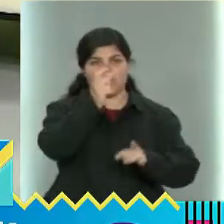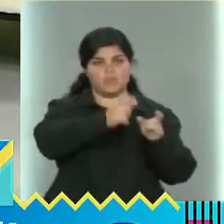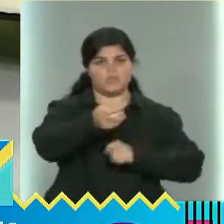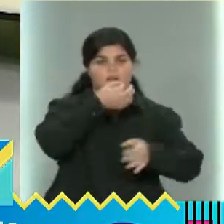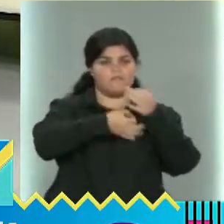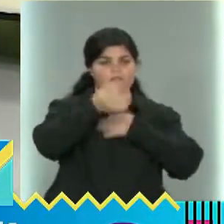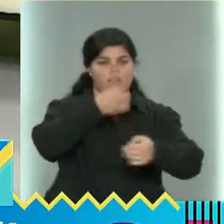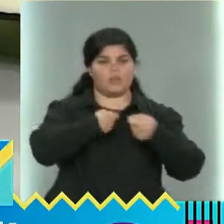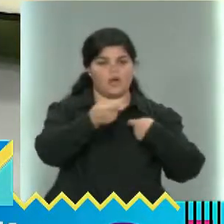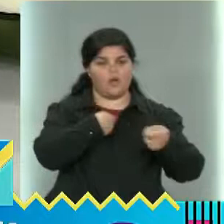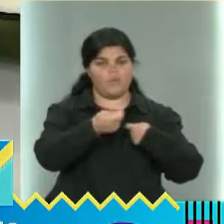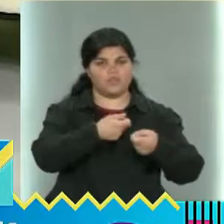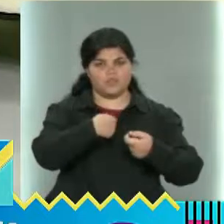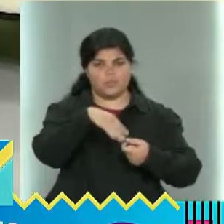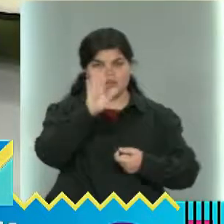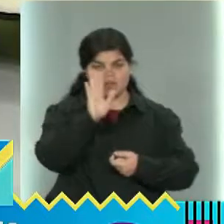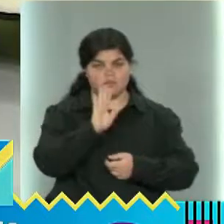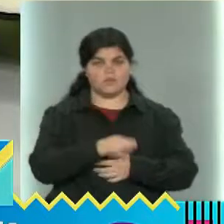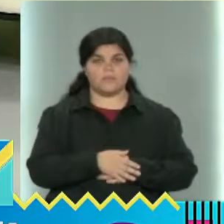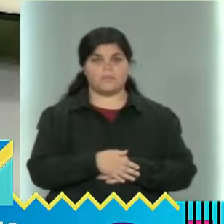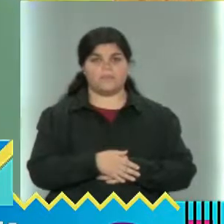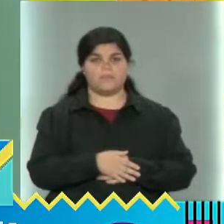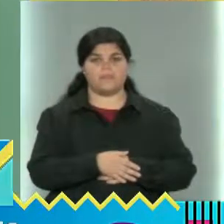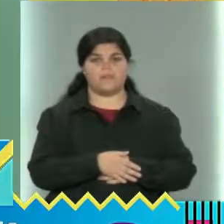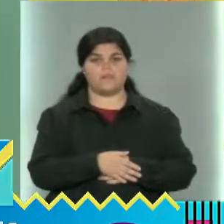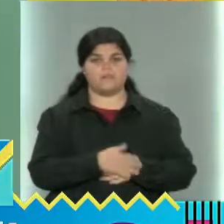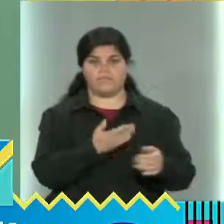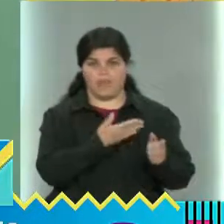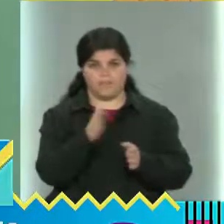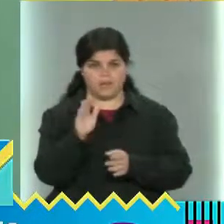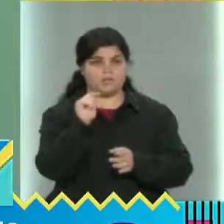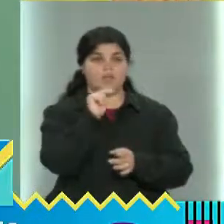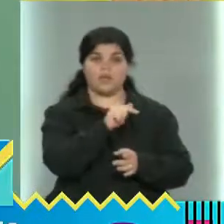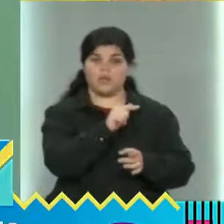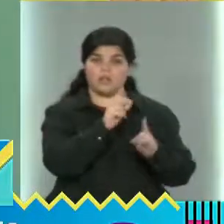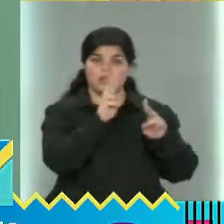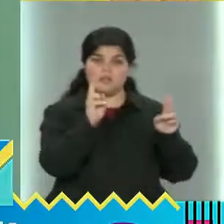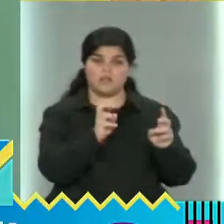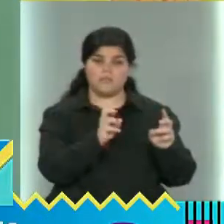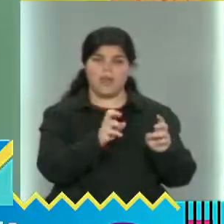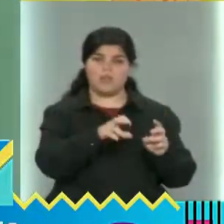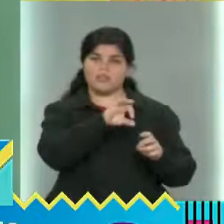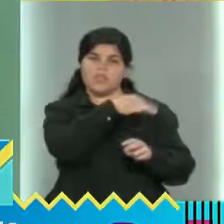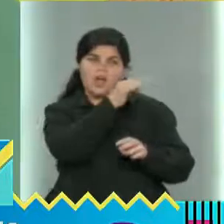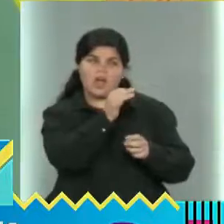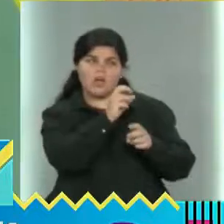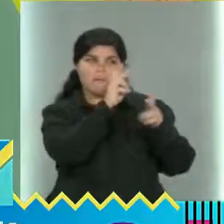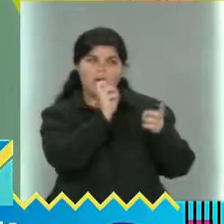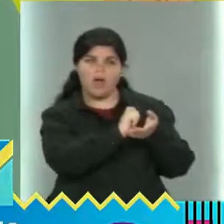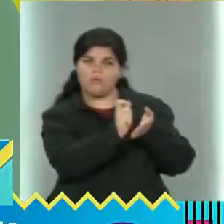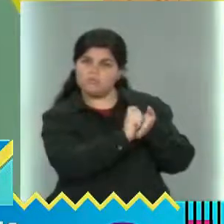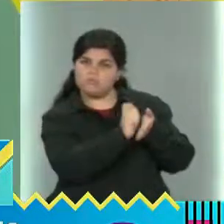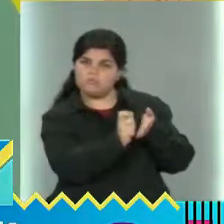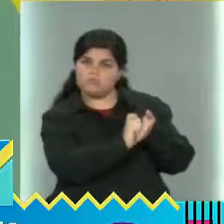comerciales. Por lo general alguien cuando aborda una temática o se plantea hacer una obra, esa obra se